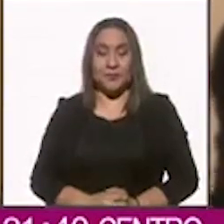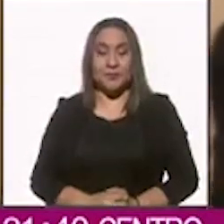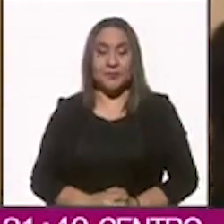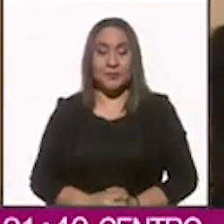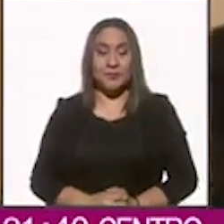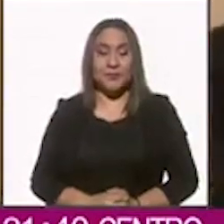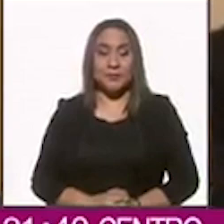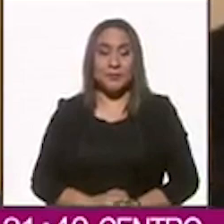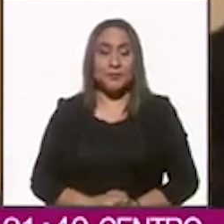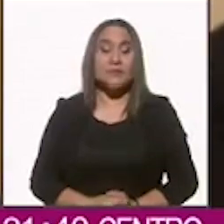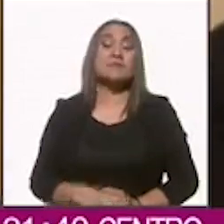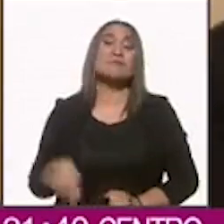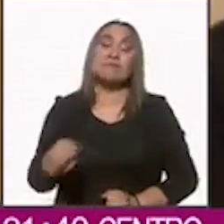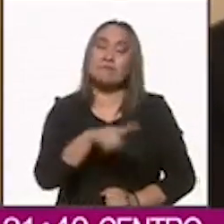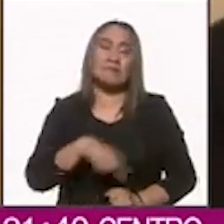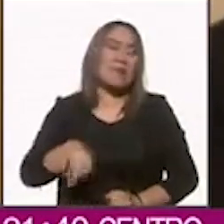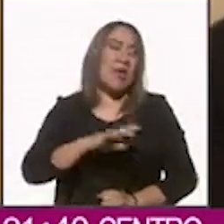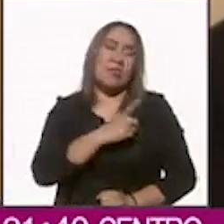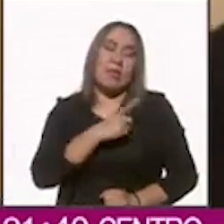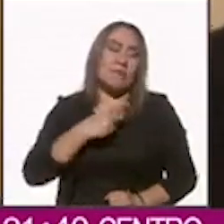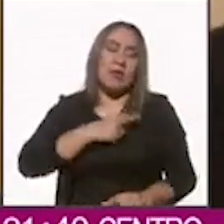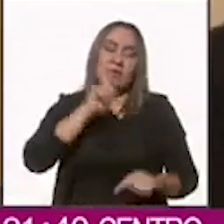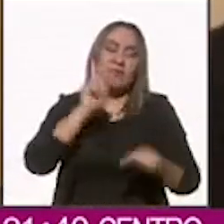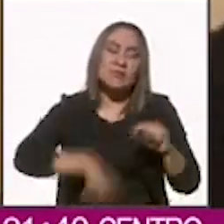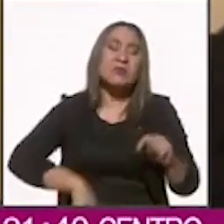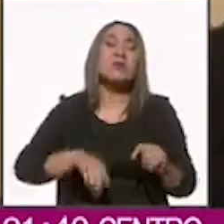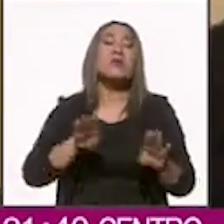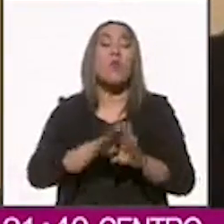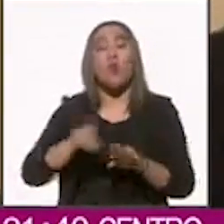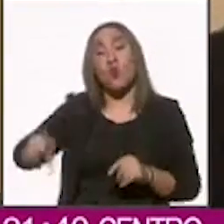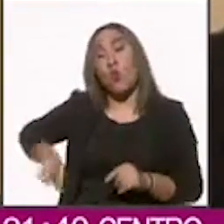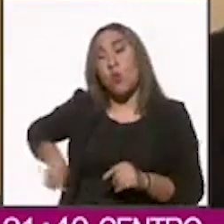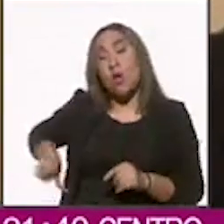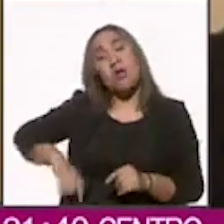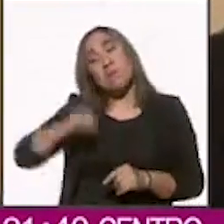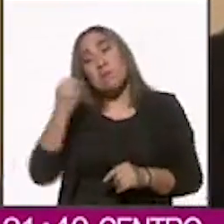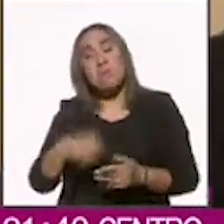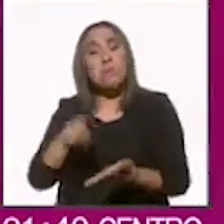Tenemos que terminar con la extorsión gubernamental.